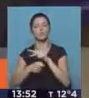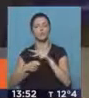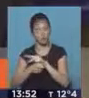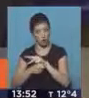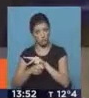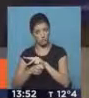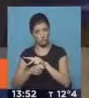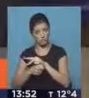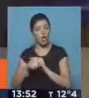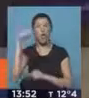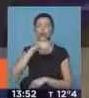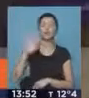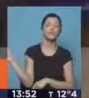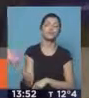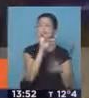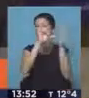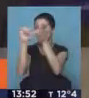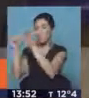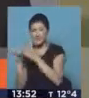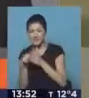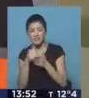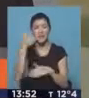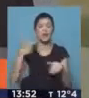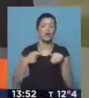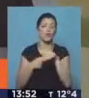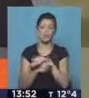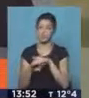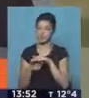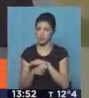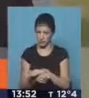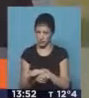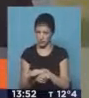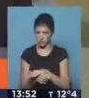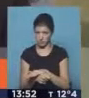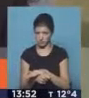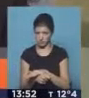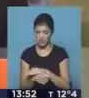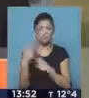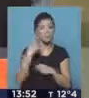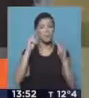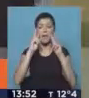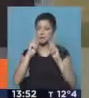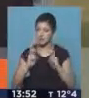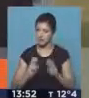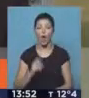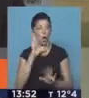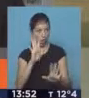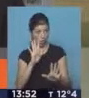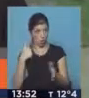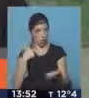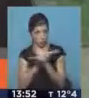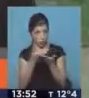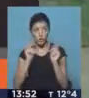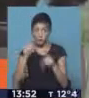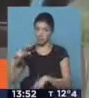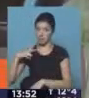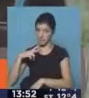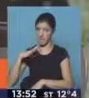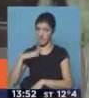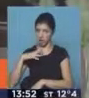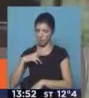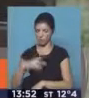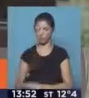porque de ese modo, evidentemente, hay un nuevo paradigma. Le preguntamos, y bueno, ¿y cuál es el nuevo paradigma? El nuevo paradigma es